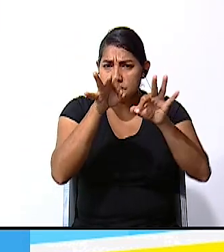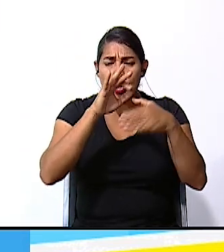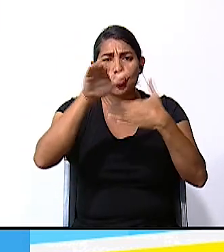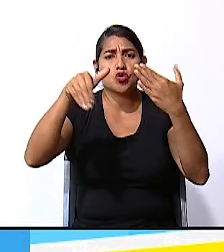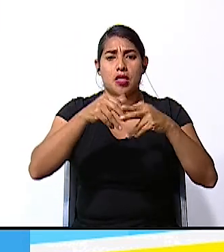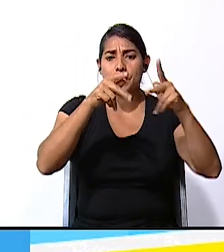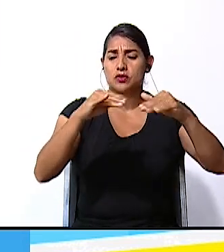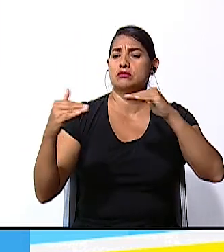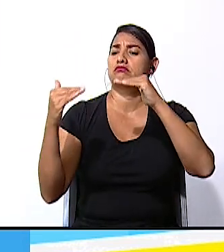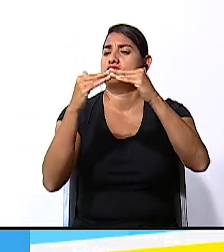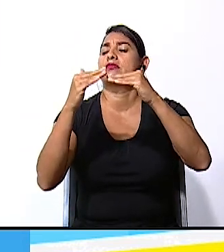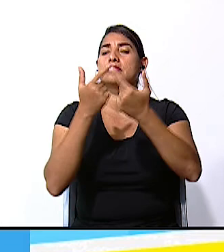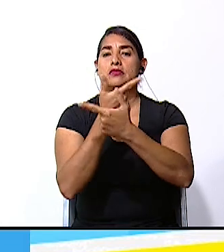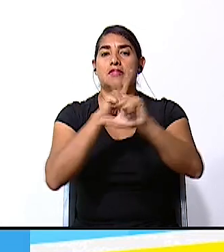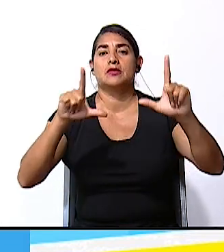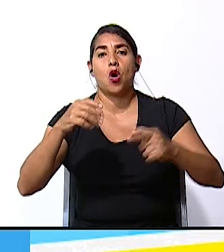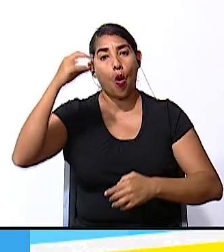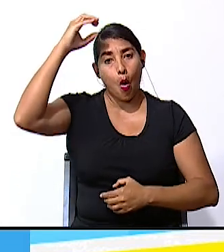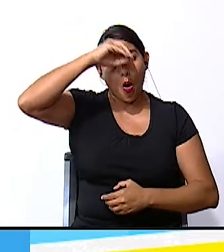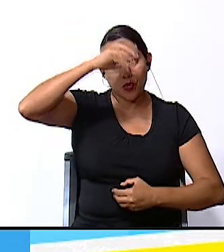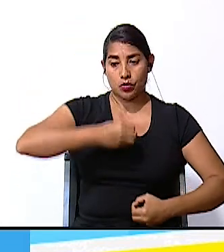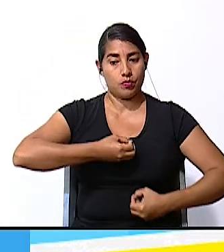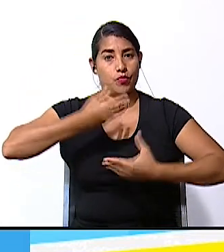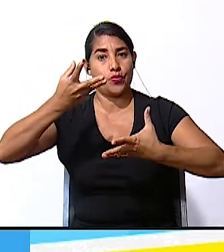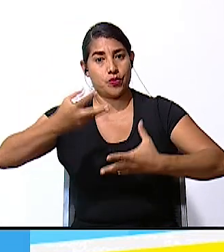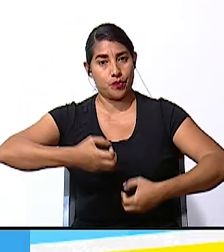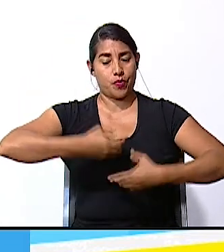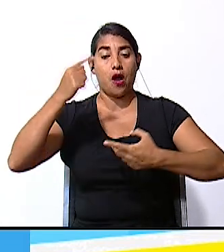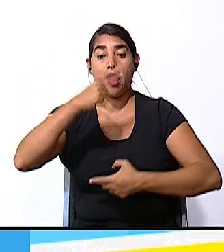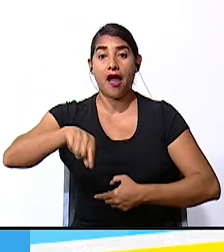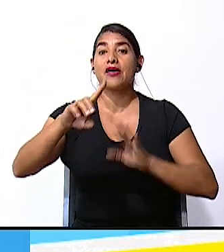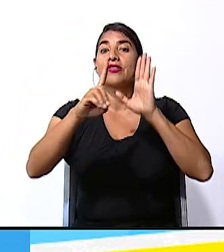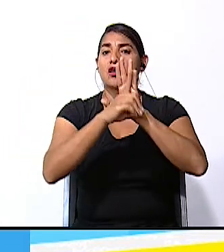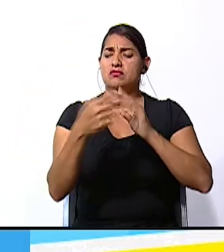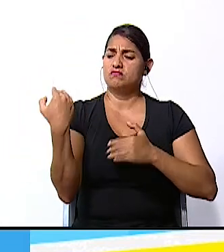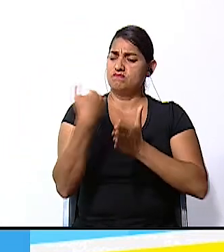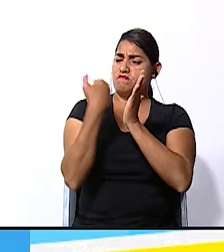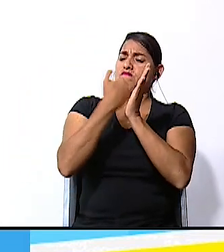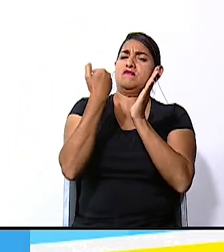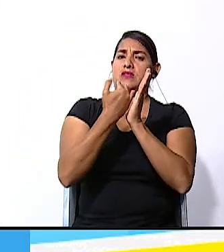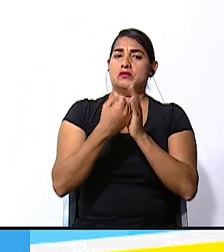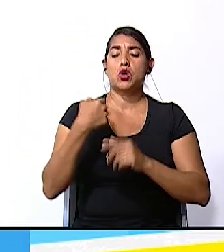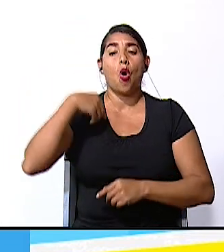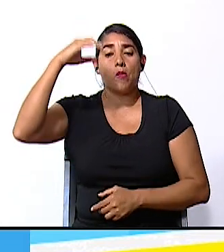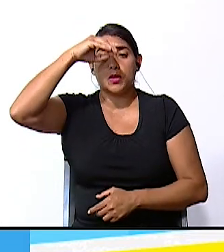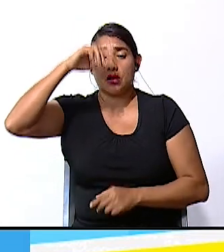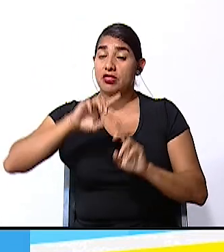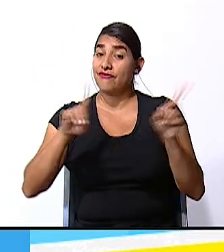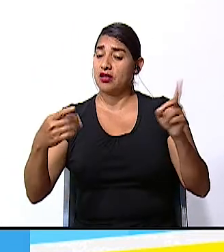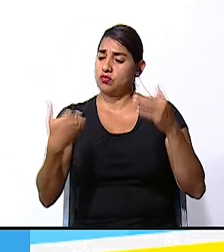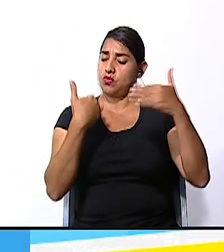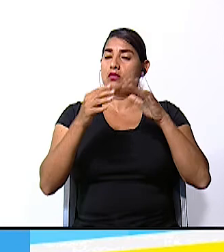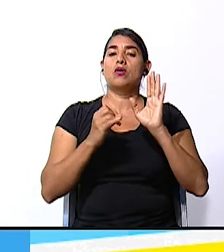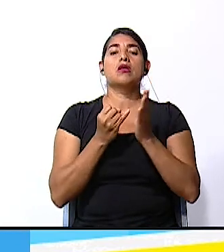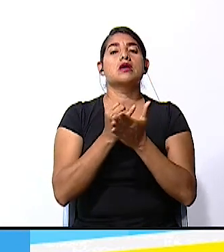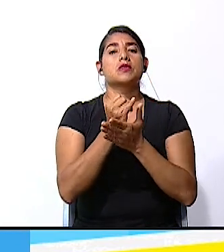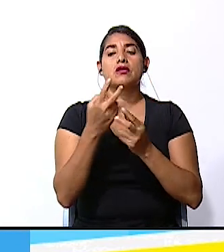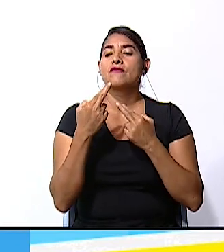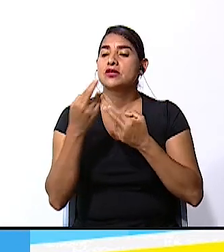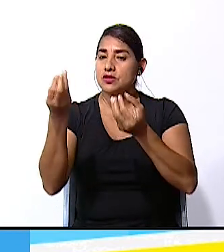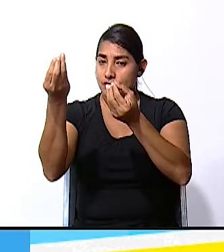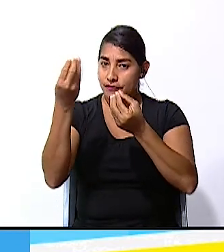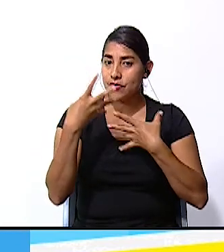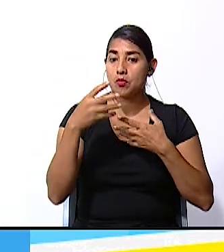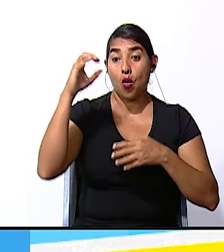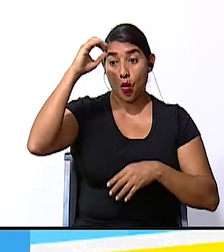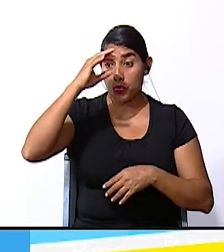individuo tiene derecho a la libertad de opinión y de expresión. Este derecho incluye el no ser molestado a causa de sus opiniones, el de investigar y recibir informaciones